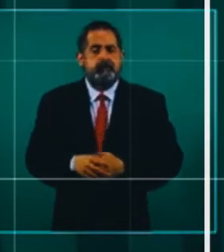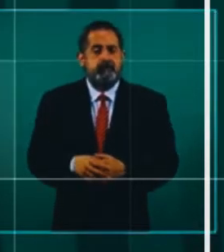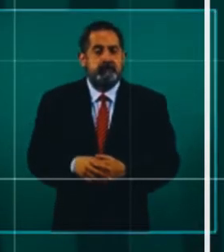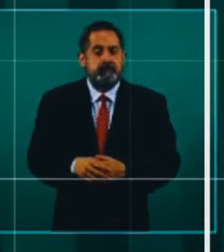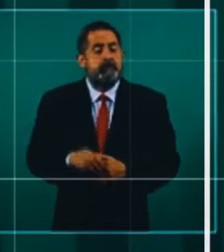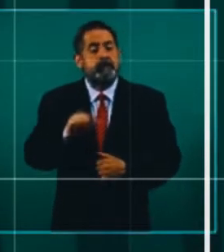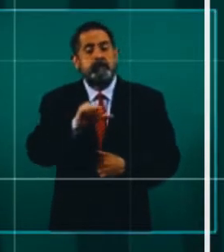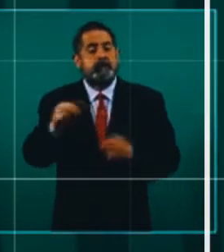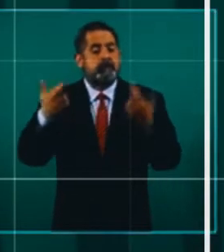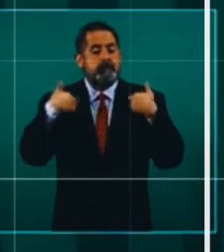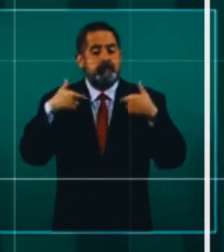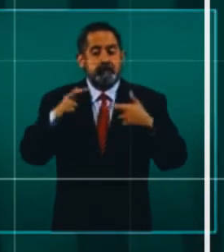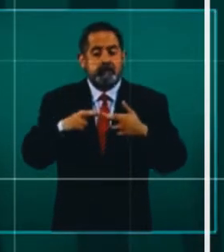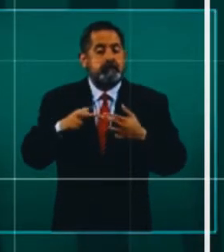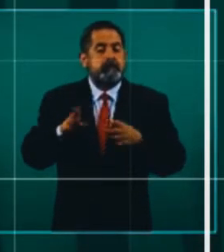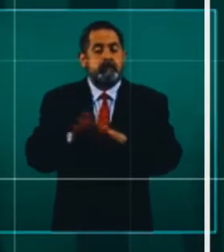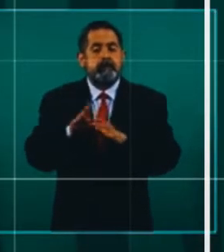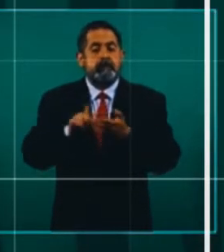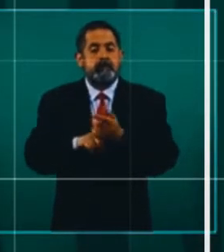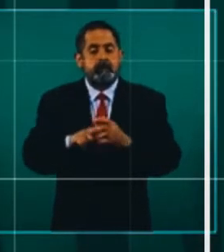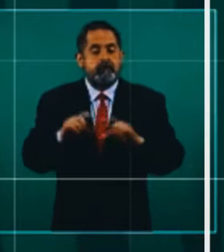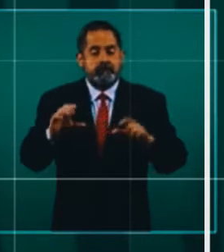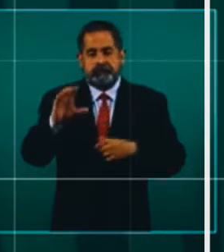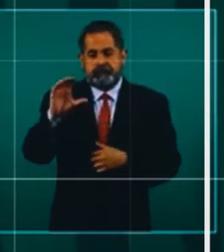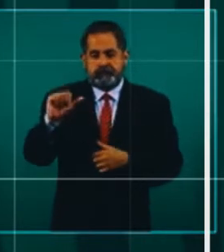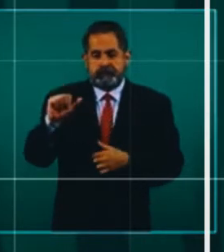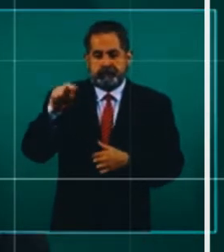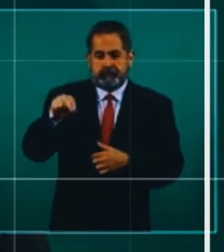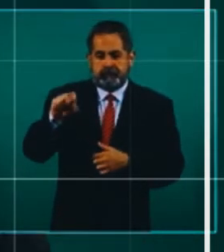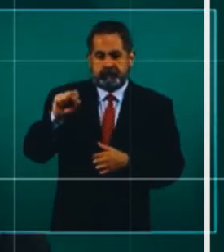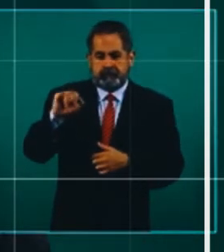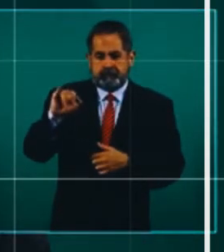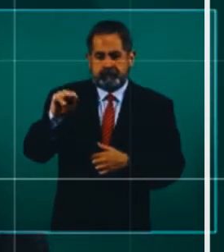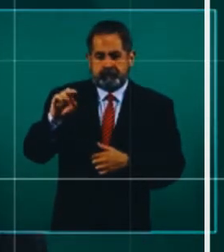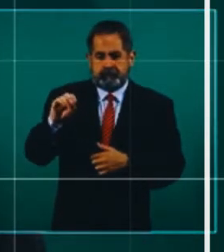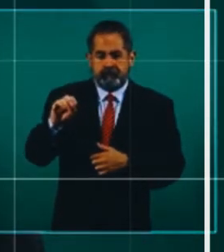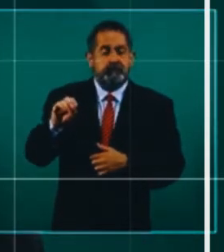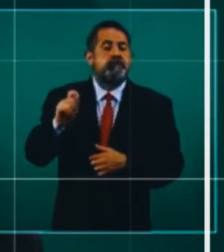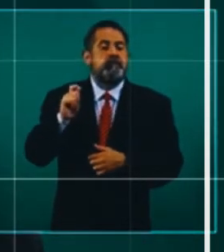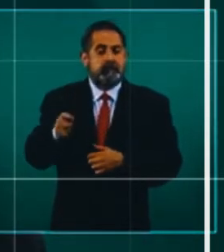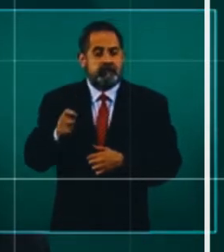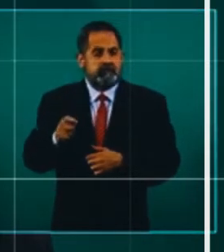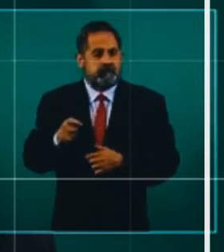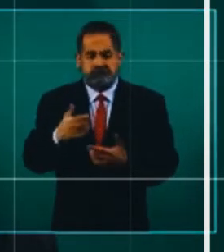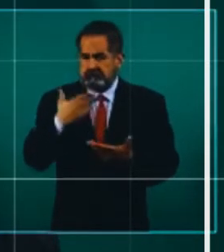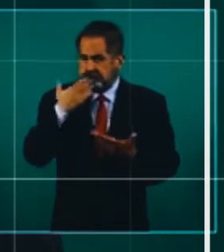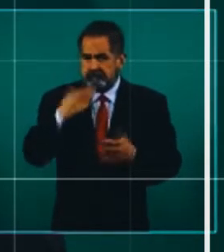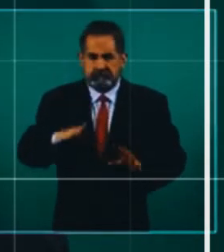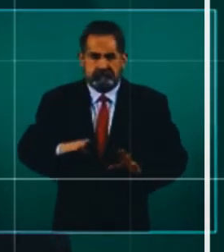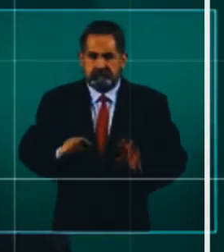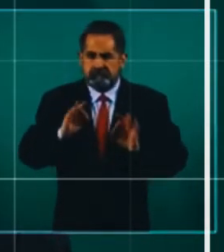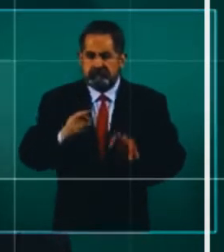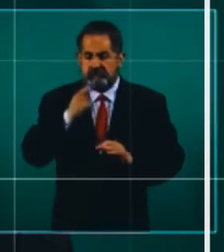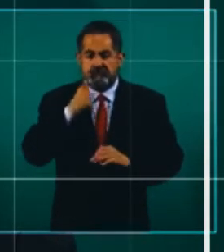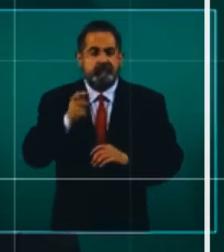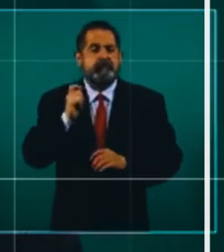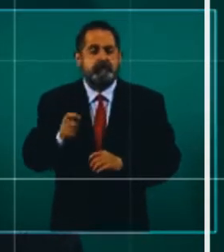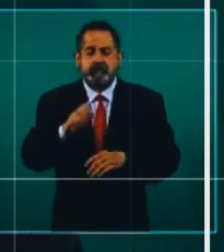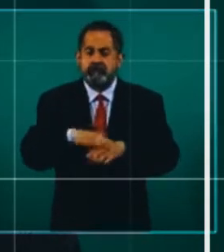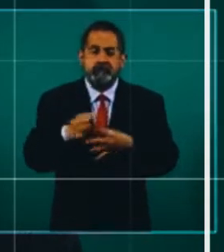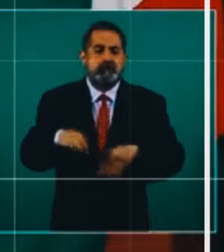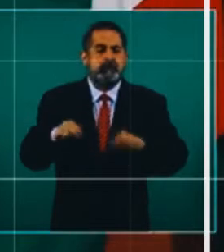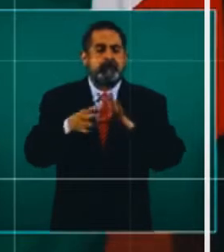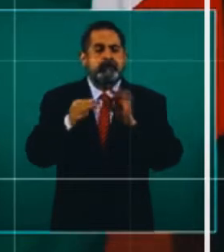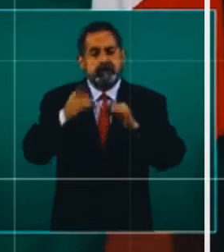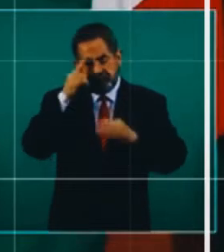hemos seleccionado el uso de la vacuna CanSino. Esta es una vacuna que ofrece varias ventajas. Las dos más relevantes